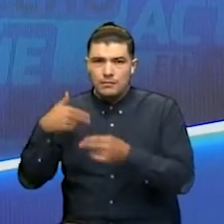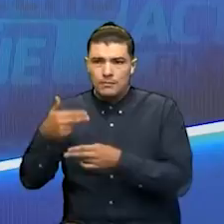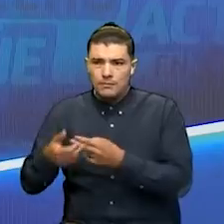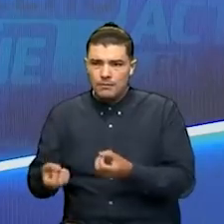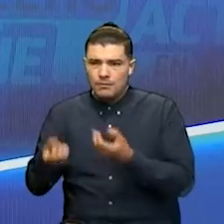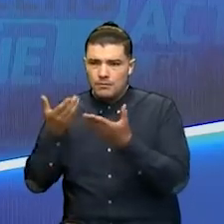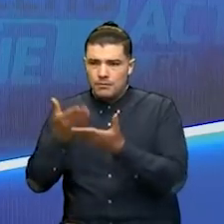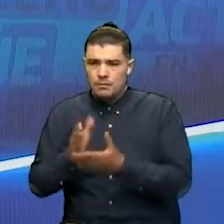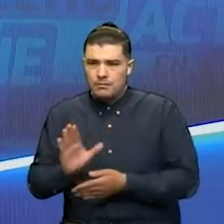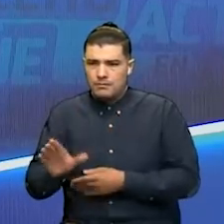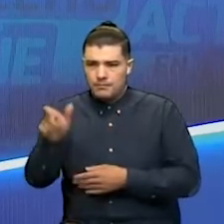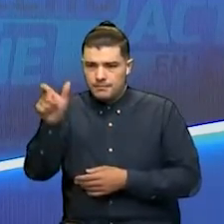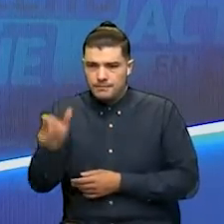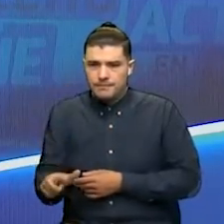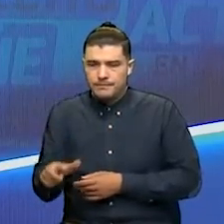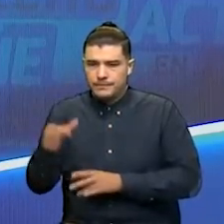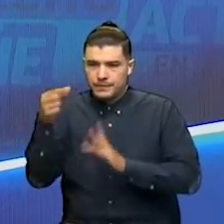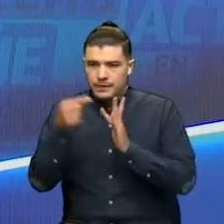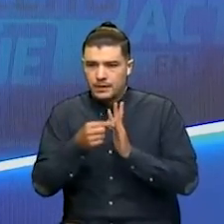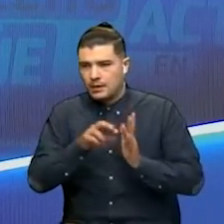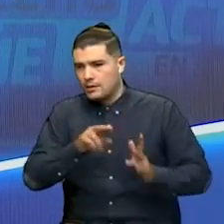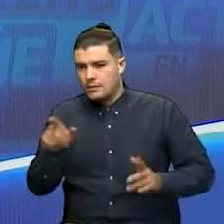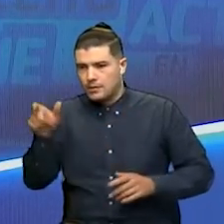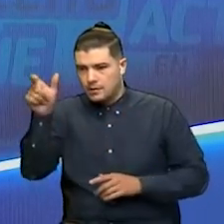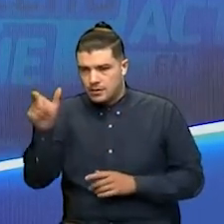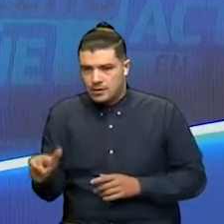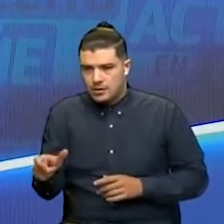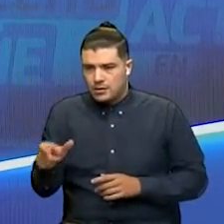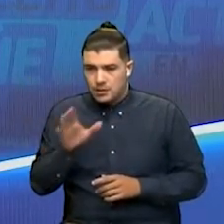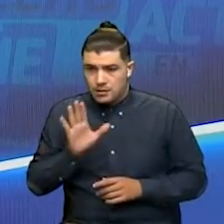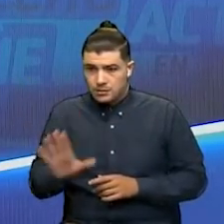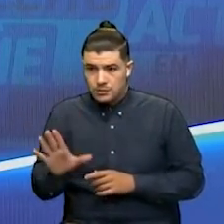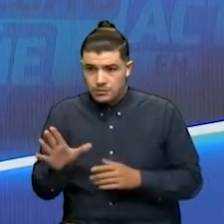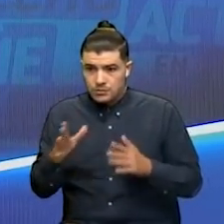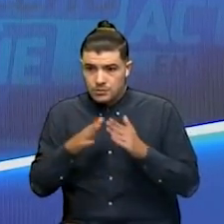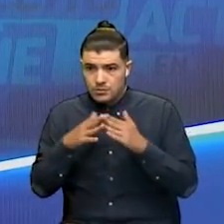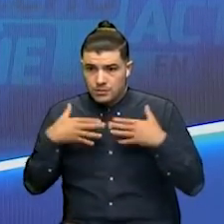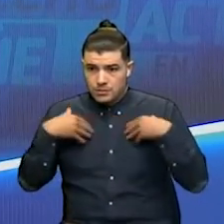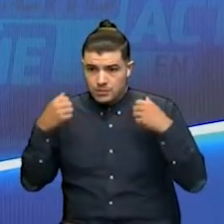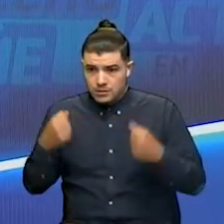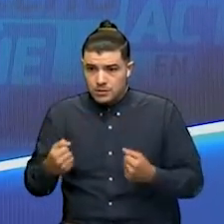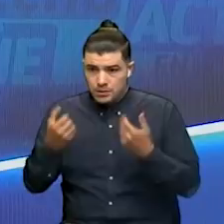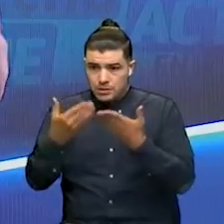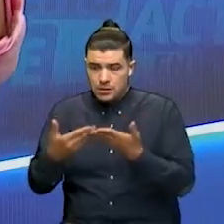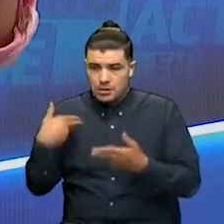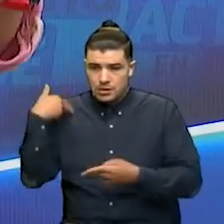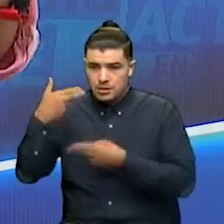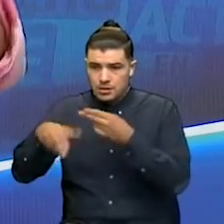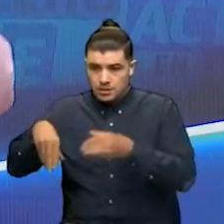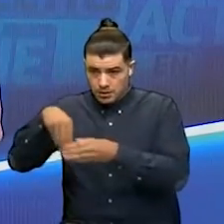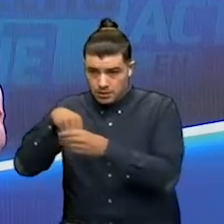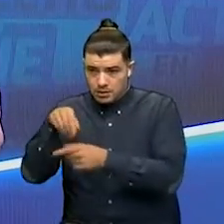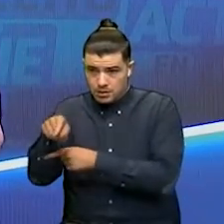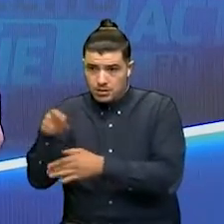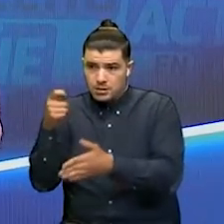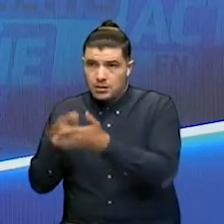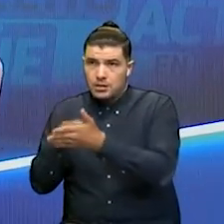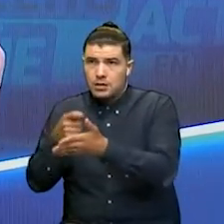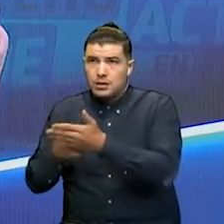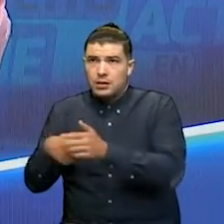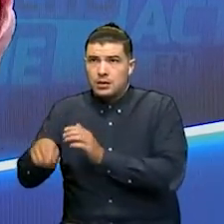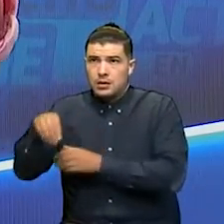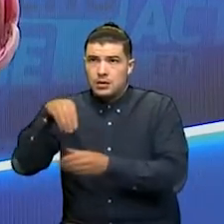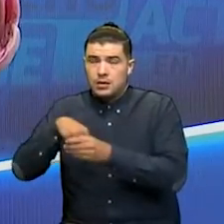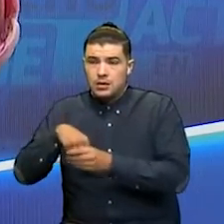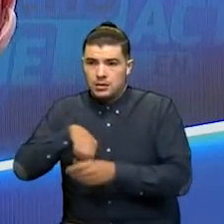dada a una de esas personas y se casa con otra persona, ¿ese patrimonio que fue dado en herencia entra